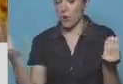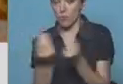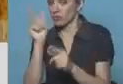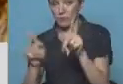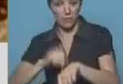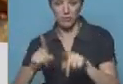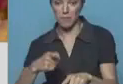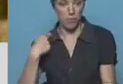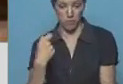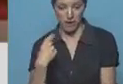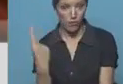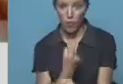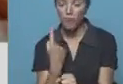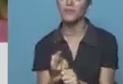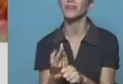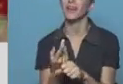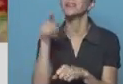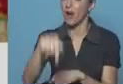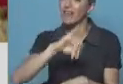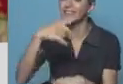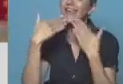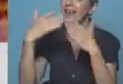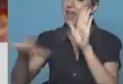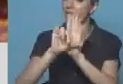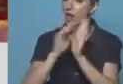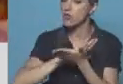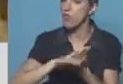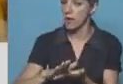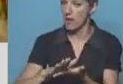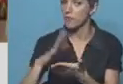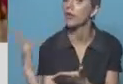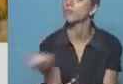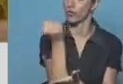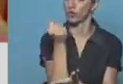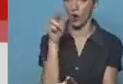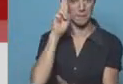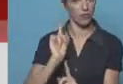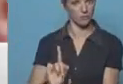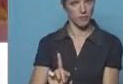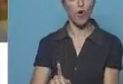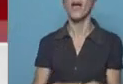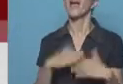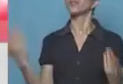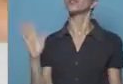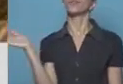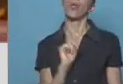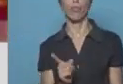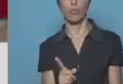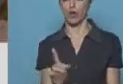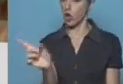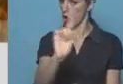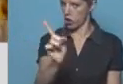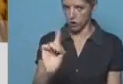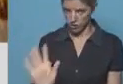moratorias jubilatorias. Así que no todo es igual, como decía Minguito, no es igual. Es diferente y depende,